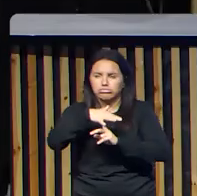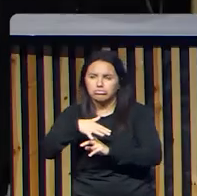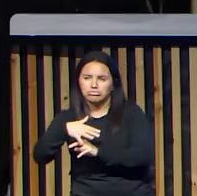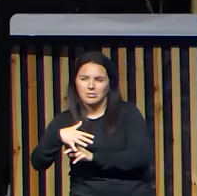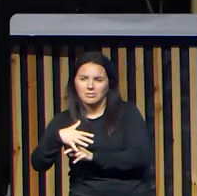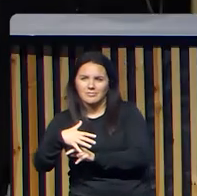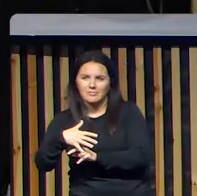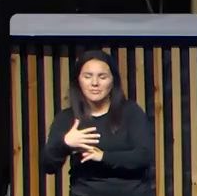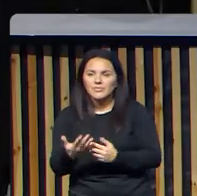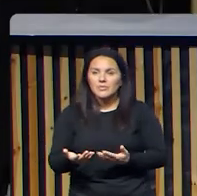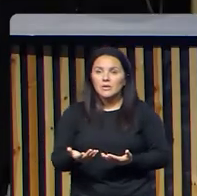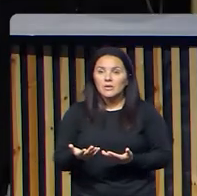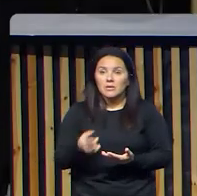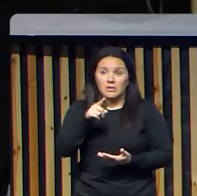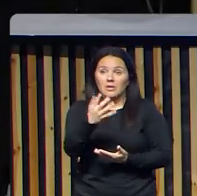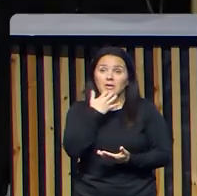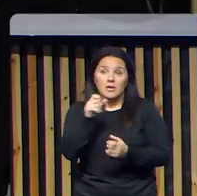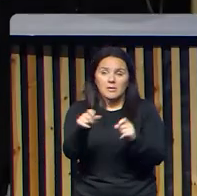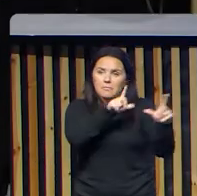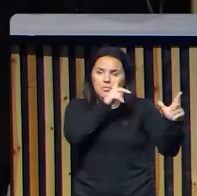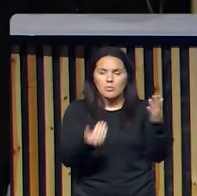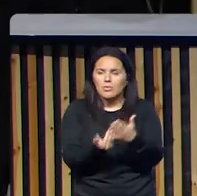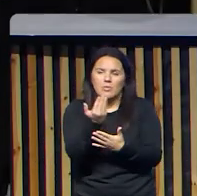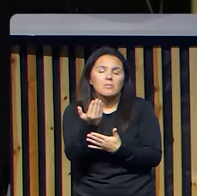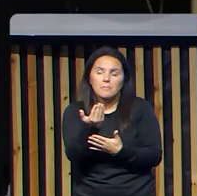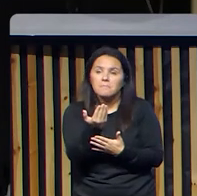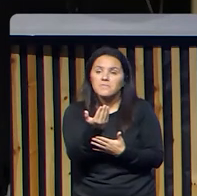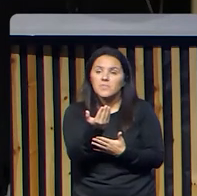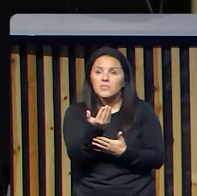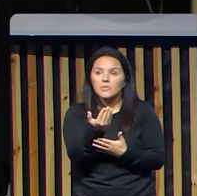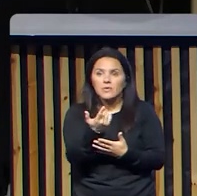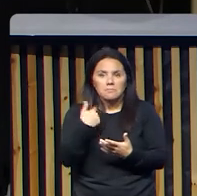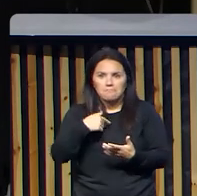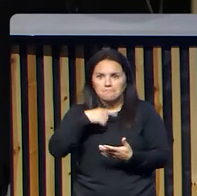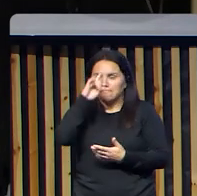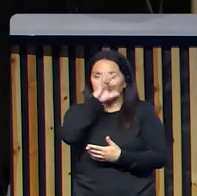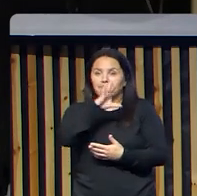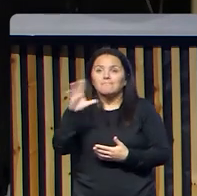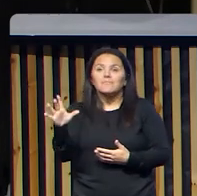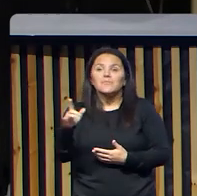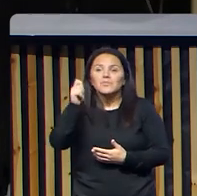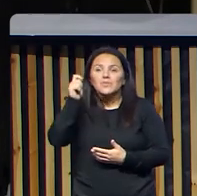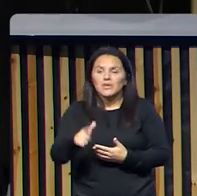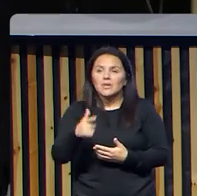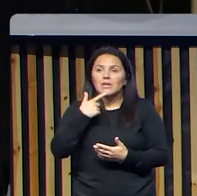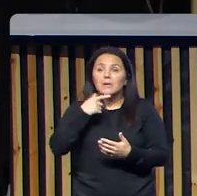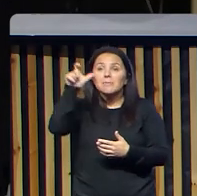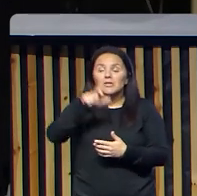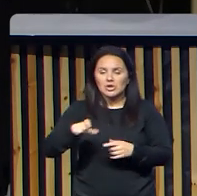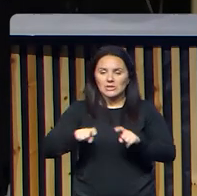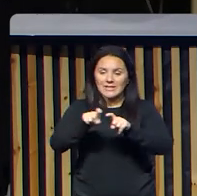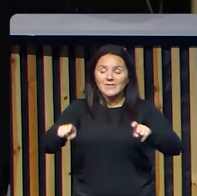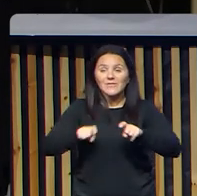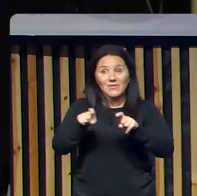y esto es un ejemplo que ponía esta mañana que me parece extraordinario que es lo que ocurre cuando los informáticos